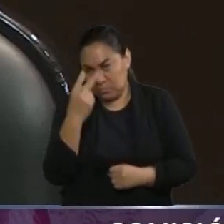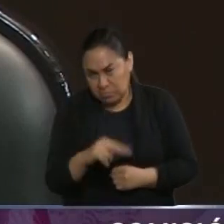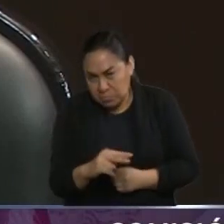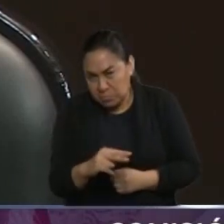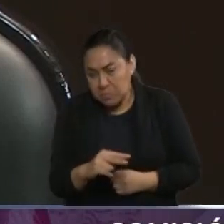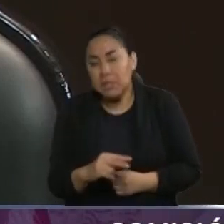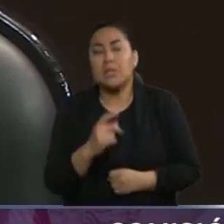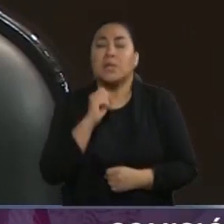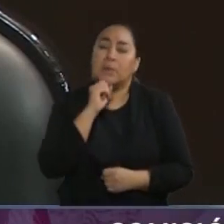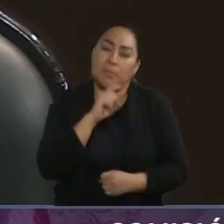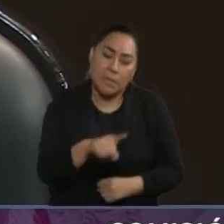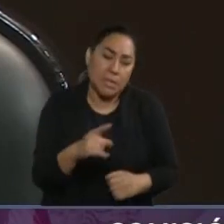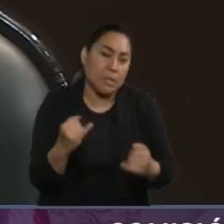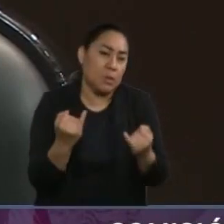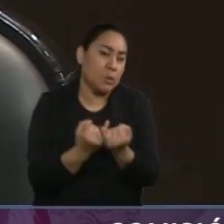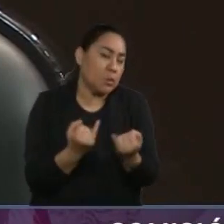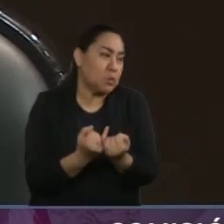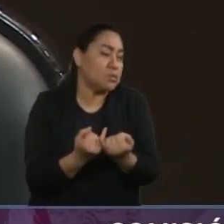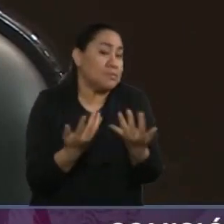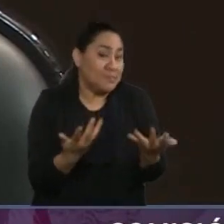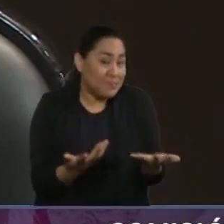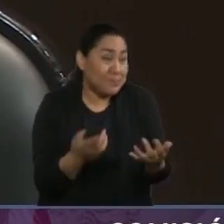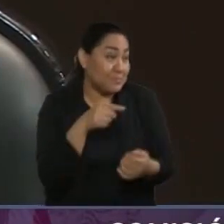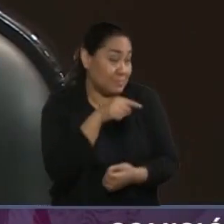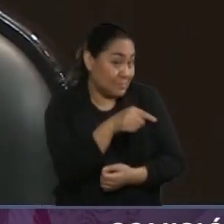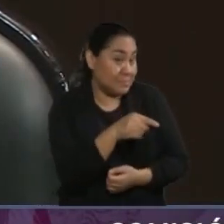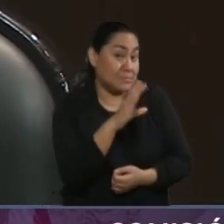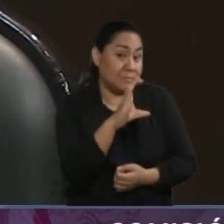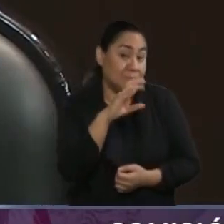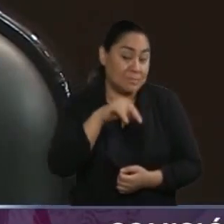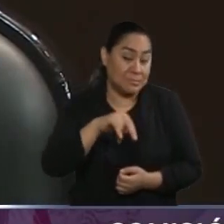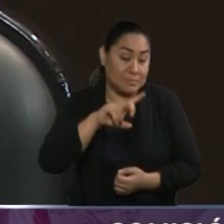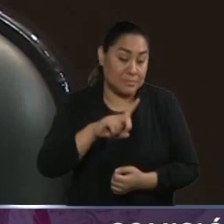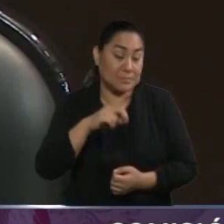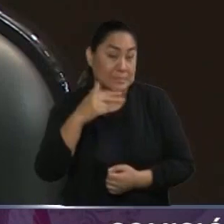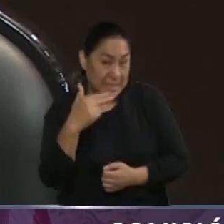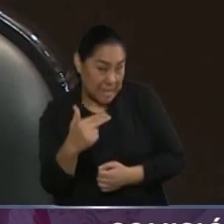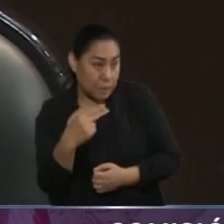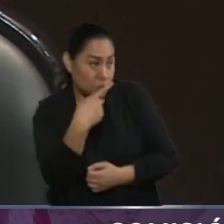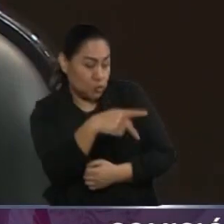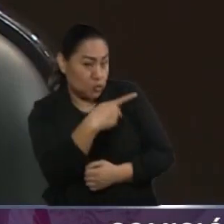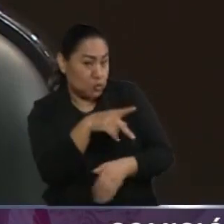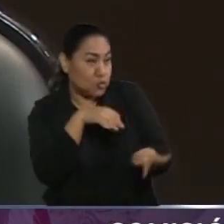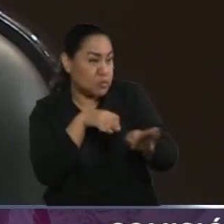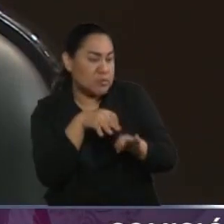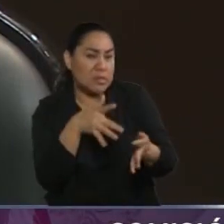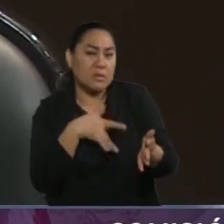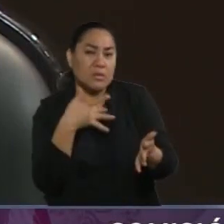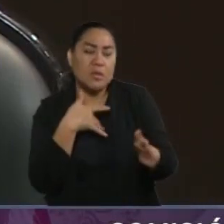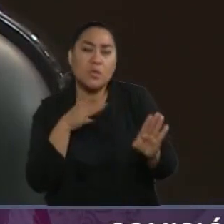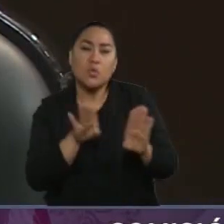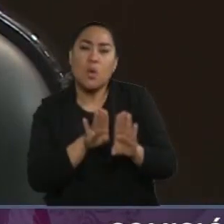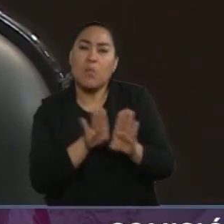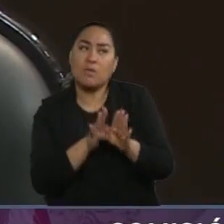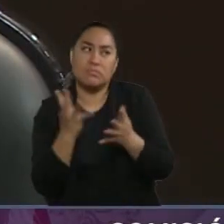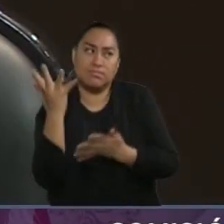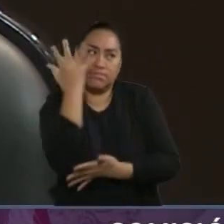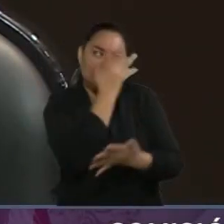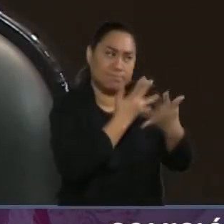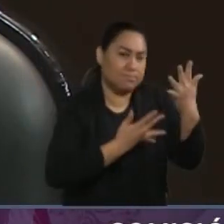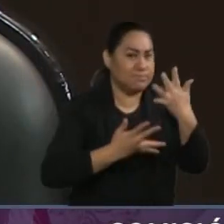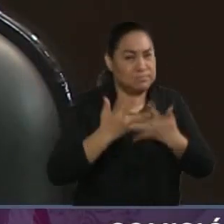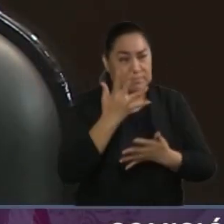también porque la brújula y la misión de la Comisión Nacional de Derechos Humanos está perdida su